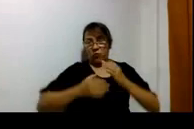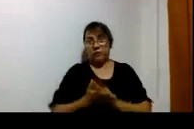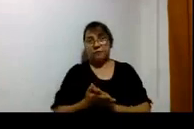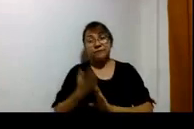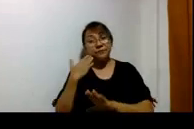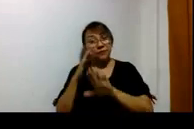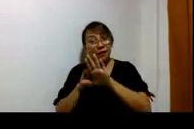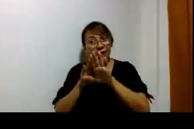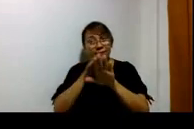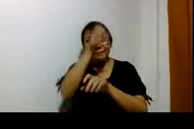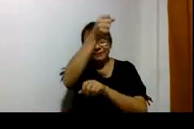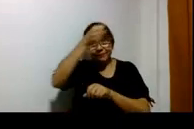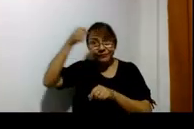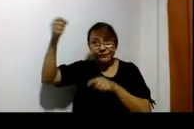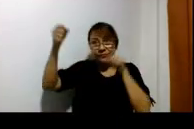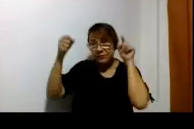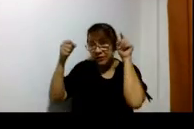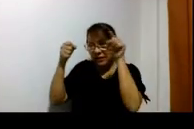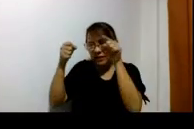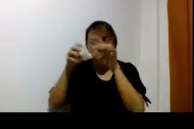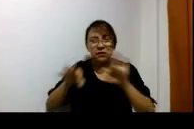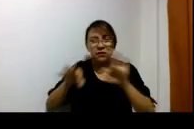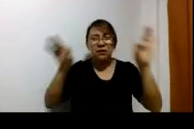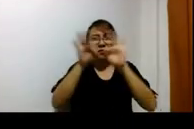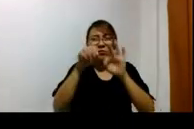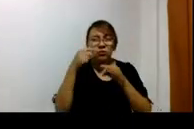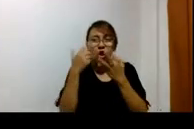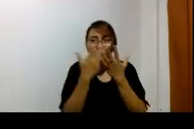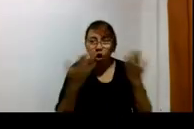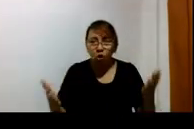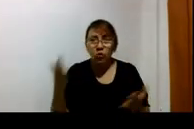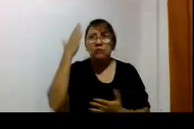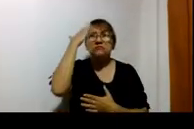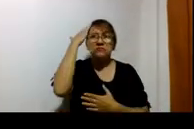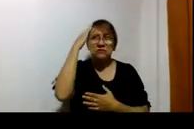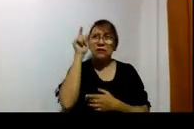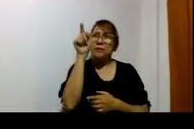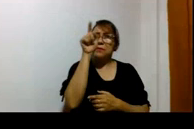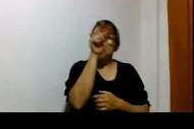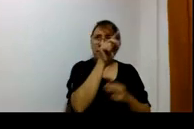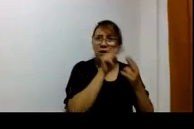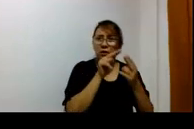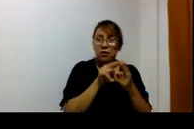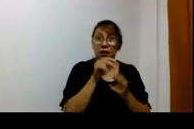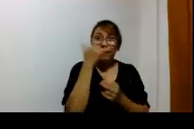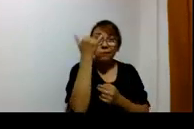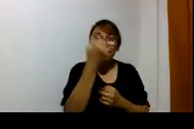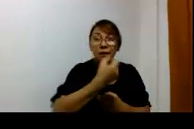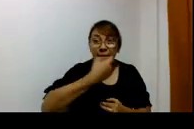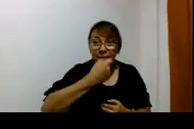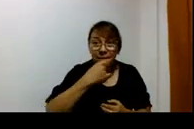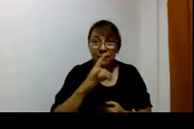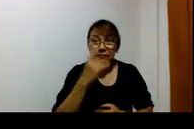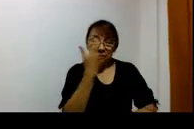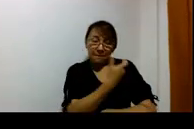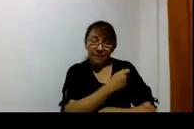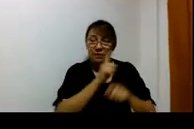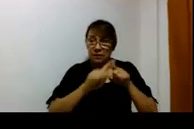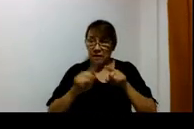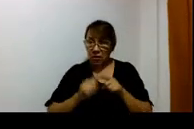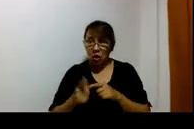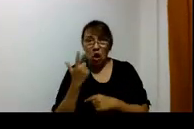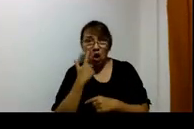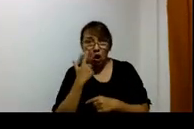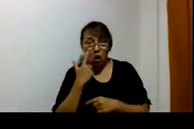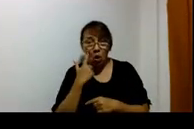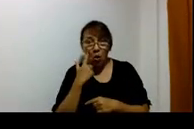auxilios, solamente debería tener lo que sepa utilizar. Si va a tener medicamentos dentro del botiquín, cerciórese que sean los